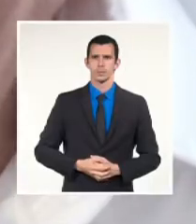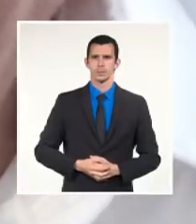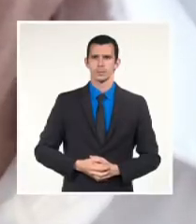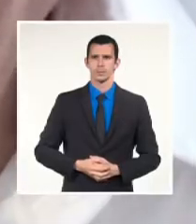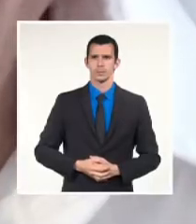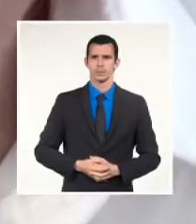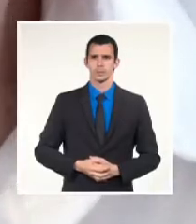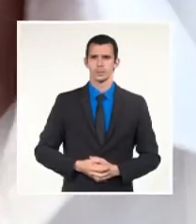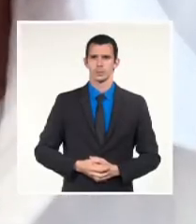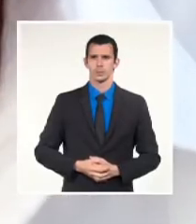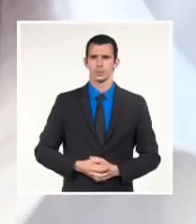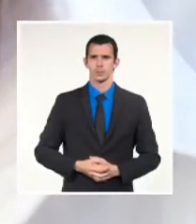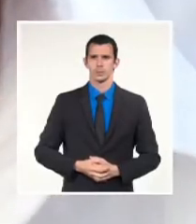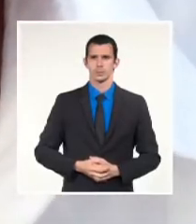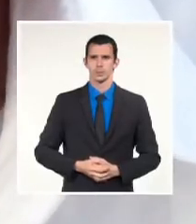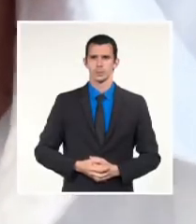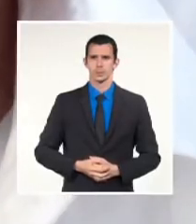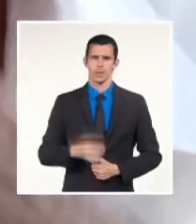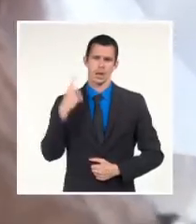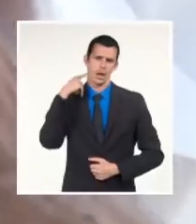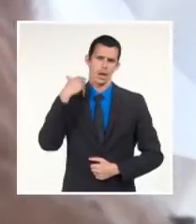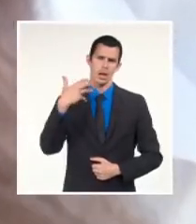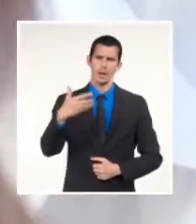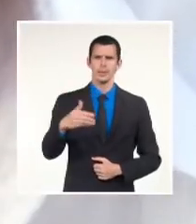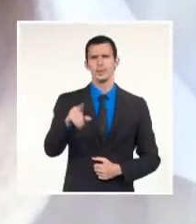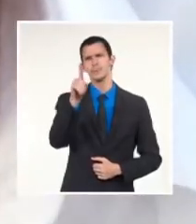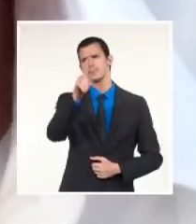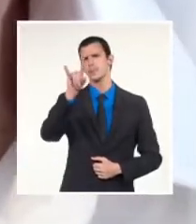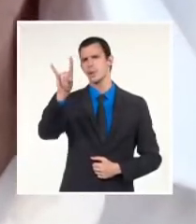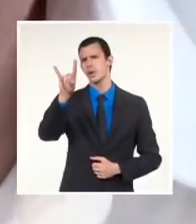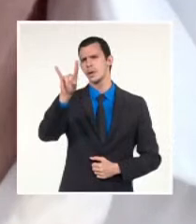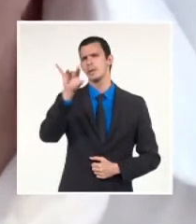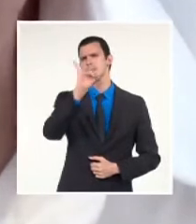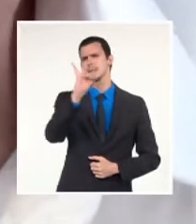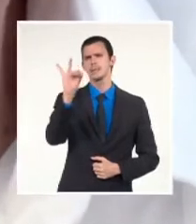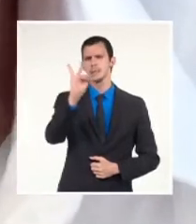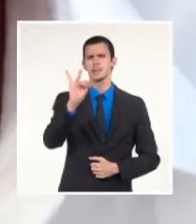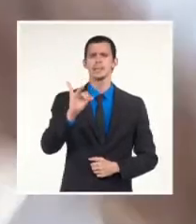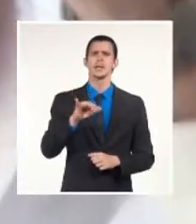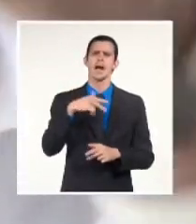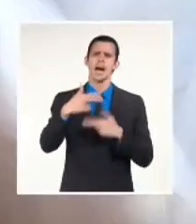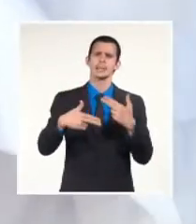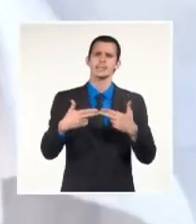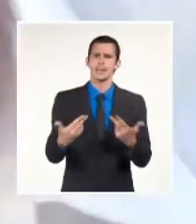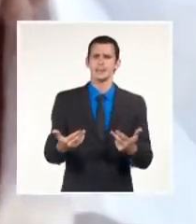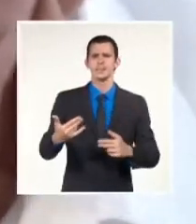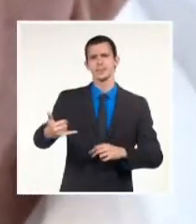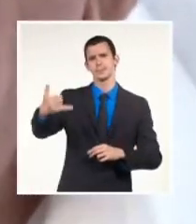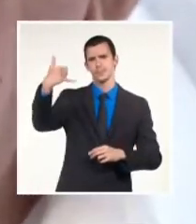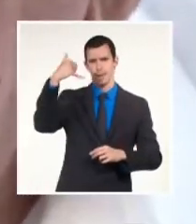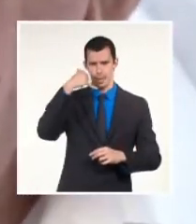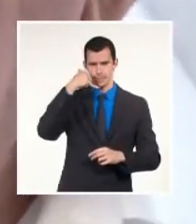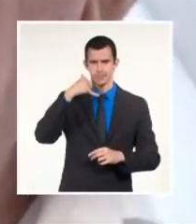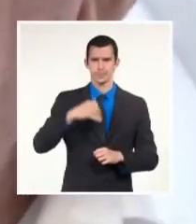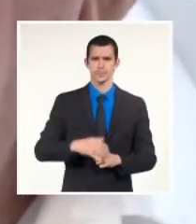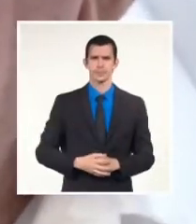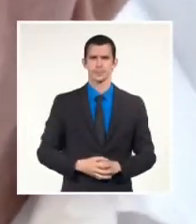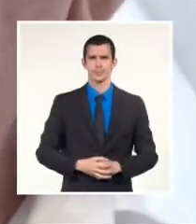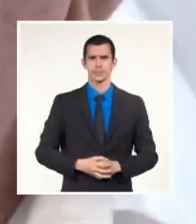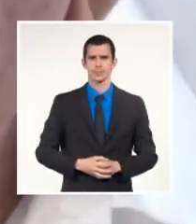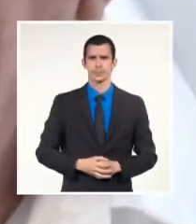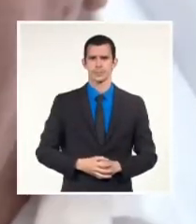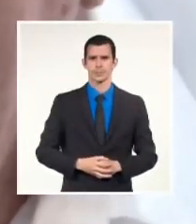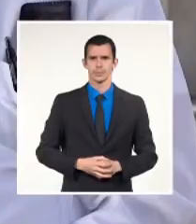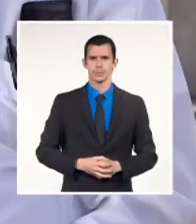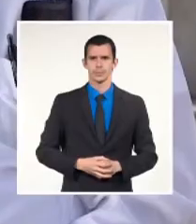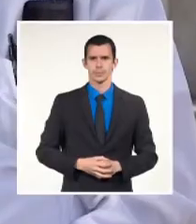Allá para el 77 recibo una llamada telefónica a la prisión de Marion, Illinois, de que habían